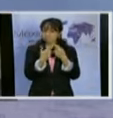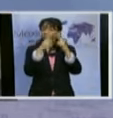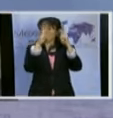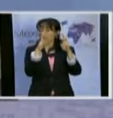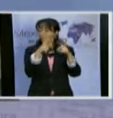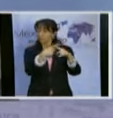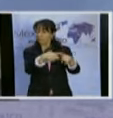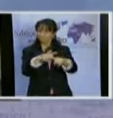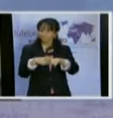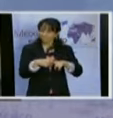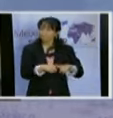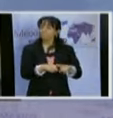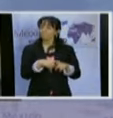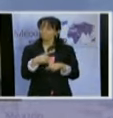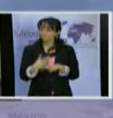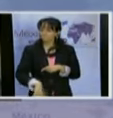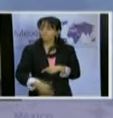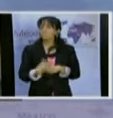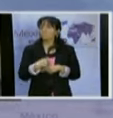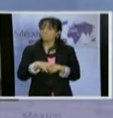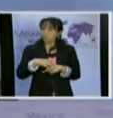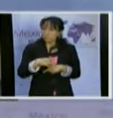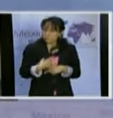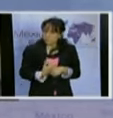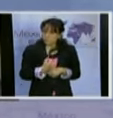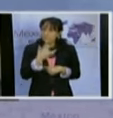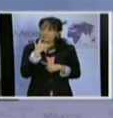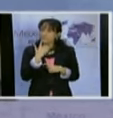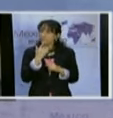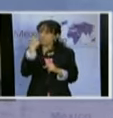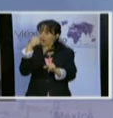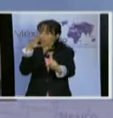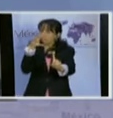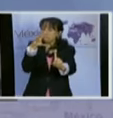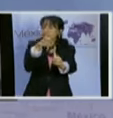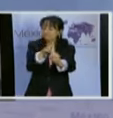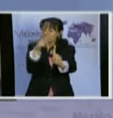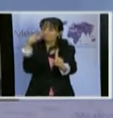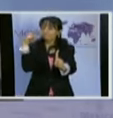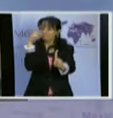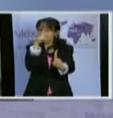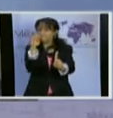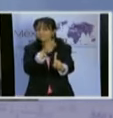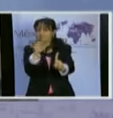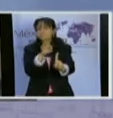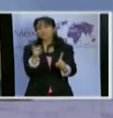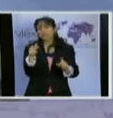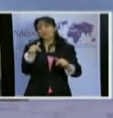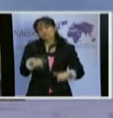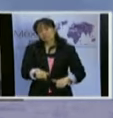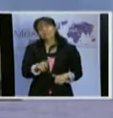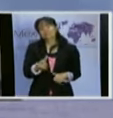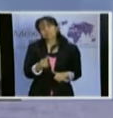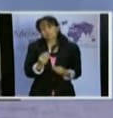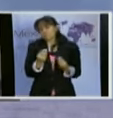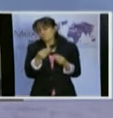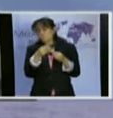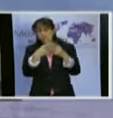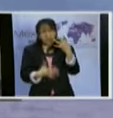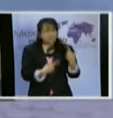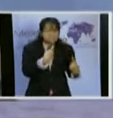que ha tocado, muy intenso, sin duda, con muchísima información, tal vez no con los espacios necesarios para